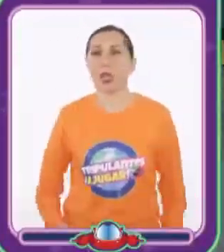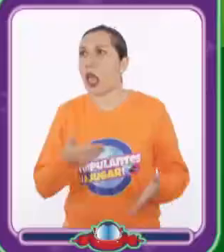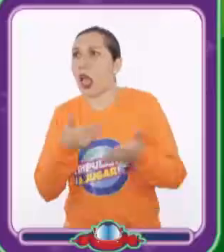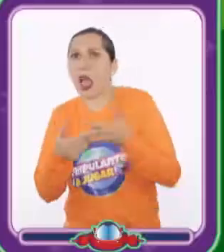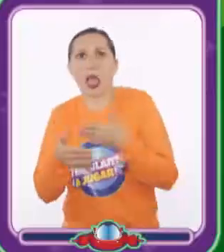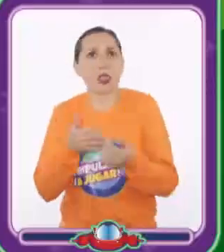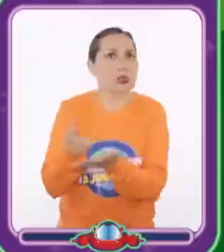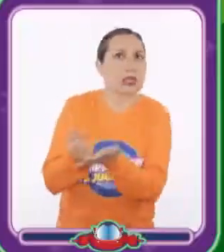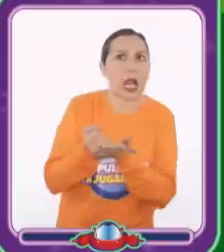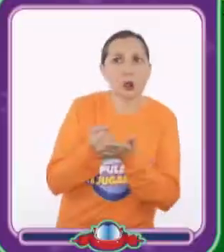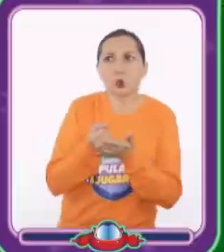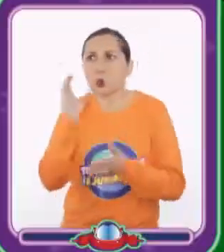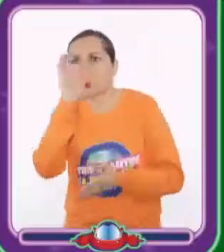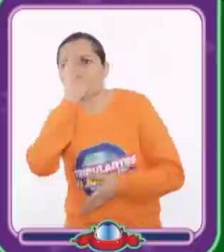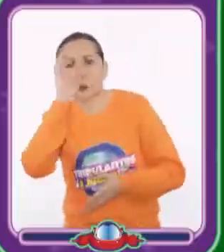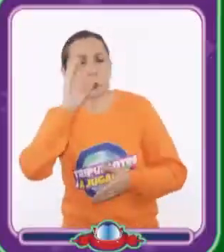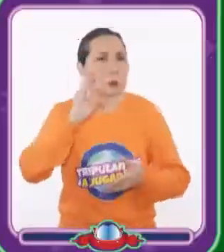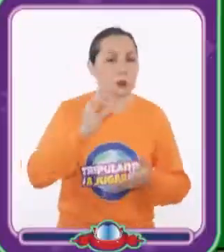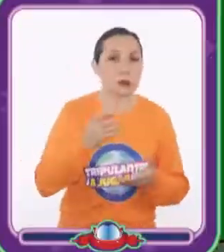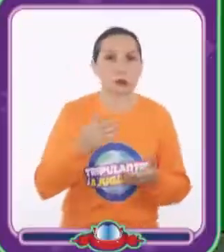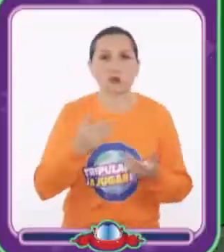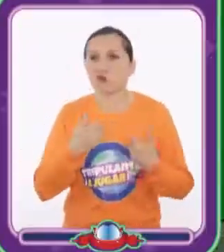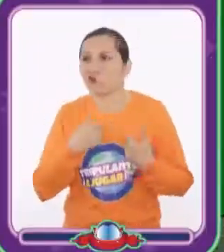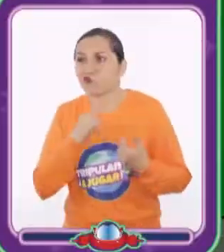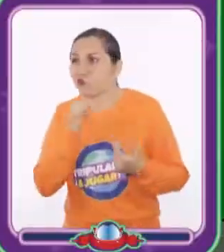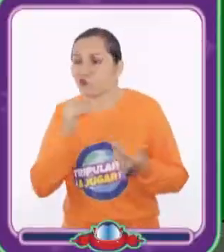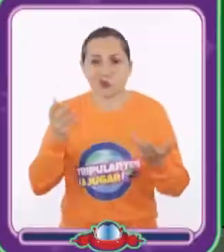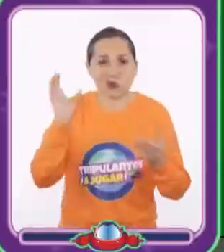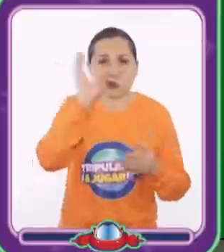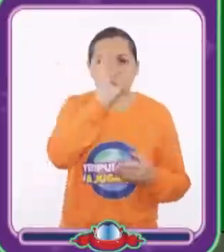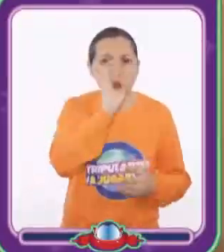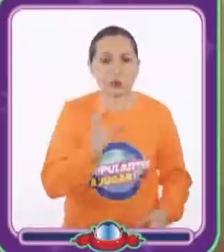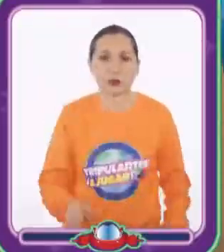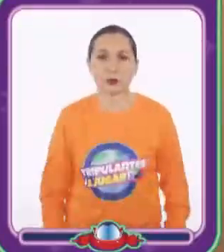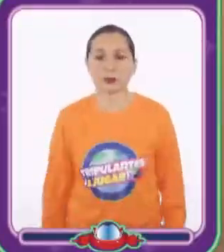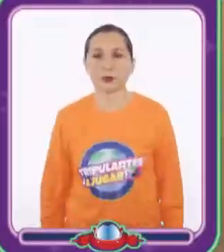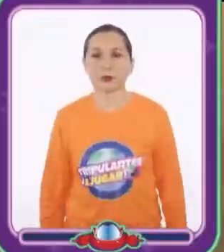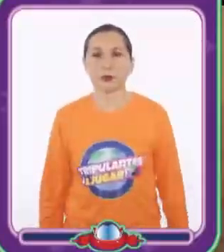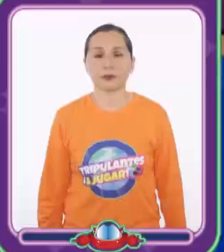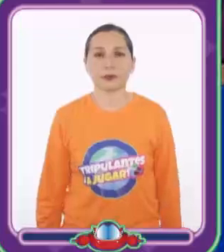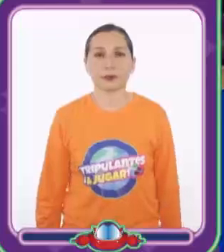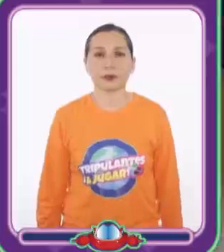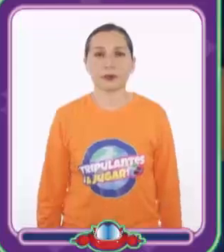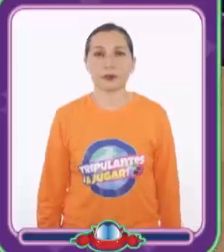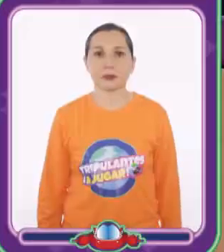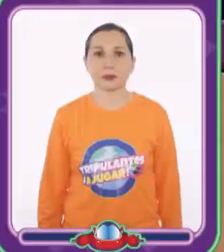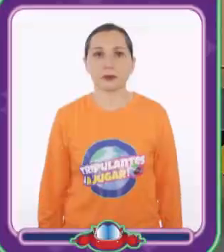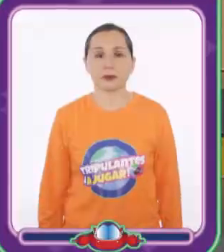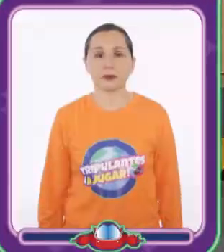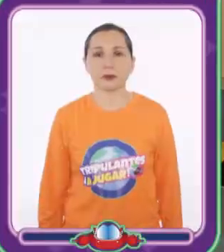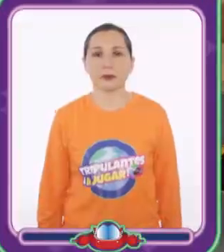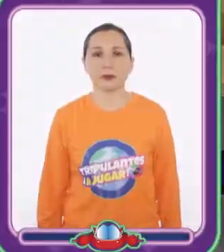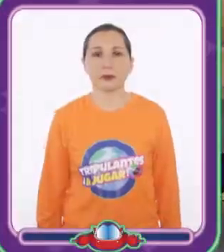¿Dónde podrán haber más pistas? Yo no cuento, yo no sé dónde hay más pistas.